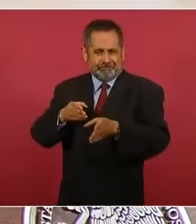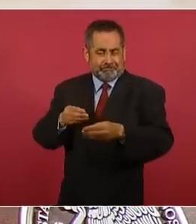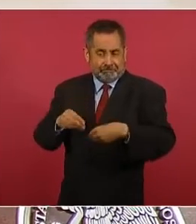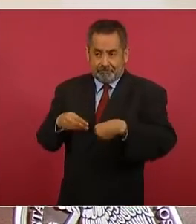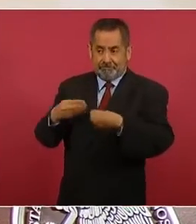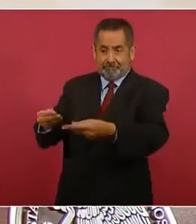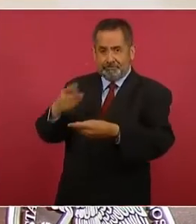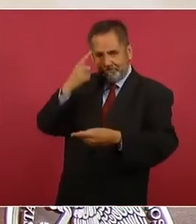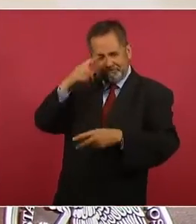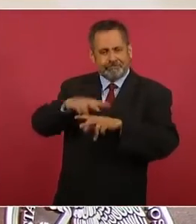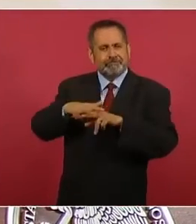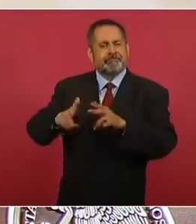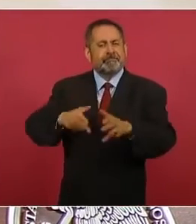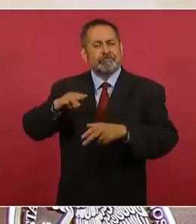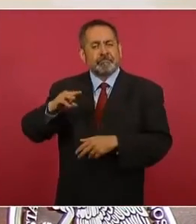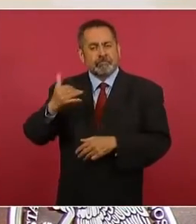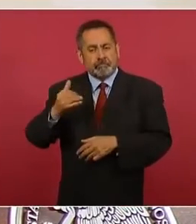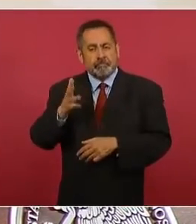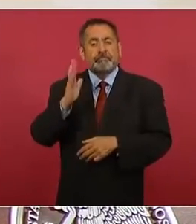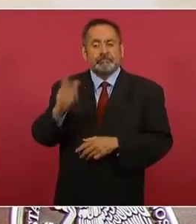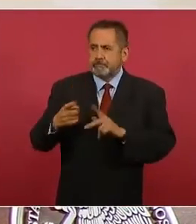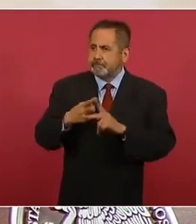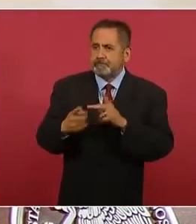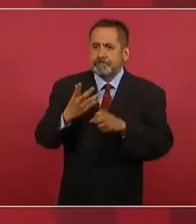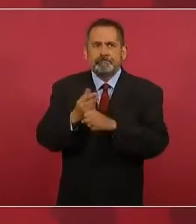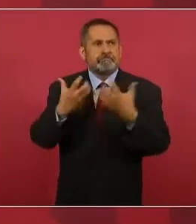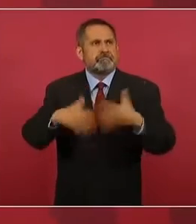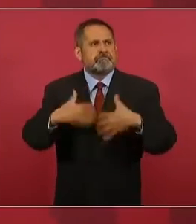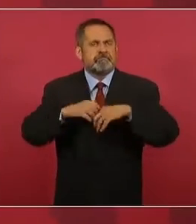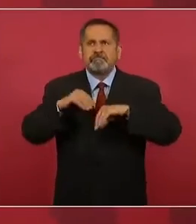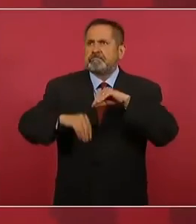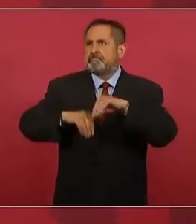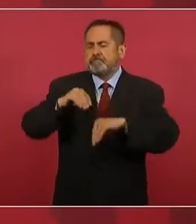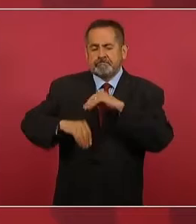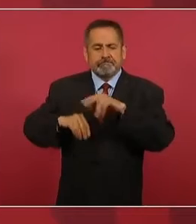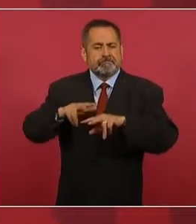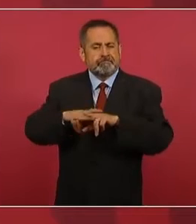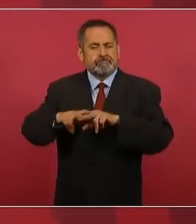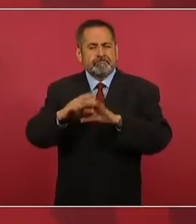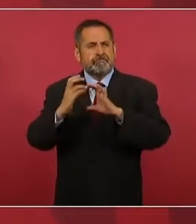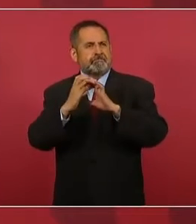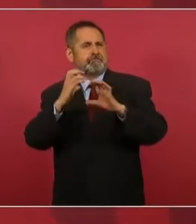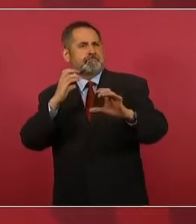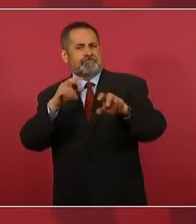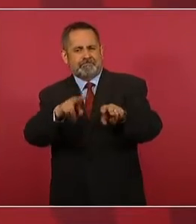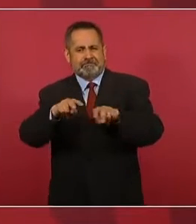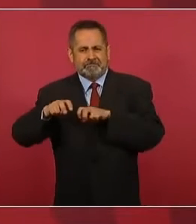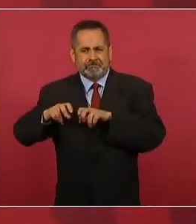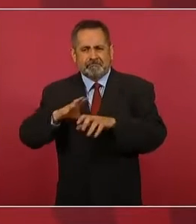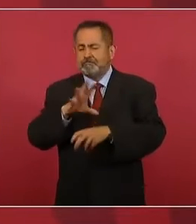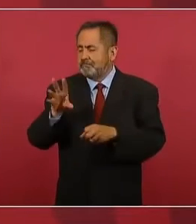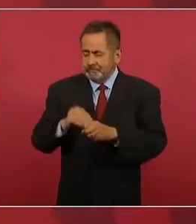Maya en Ciudad Sagún. Sí.